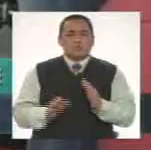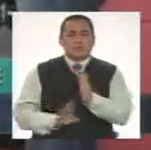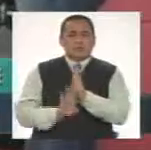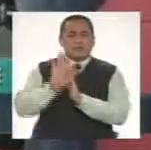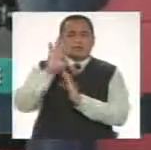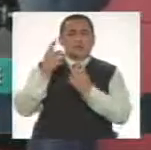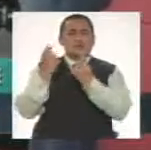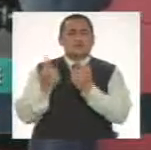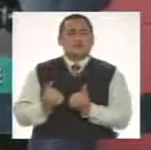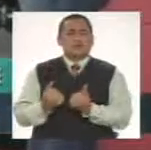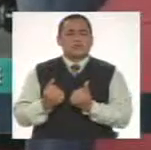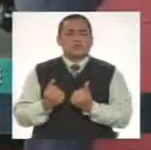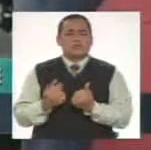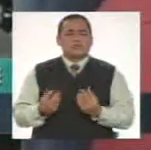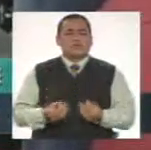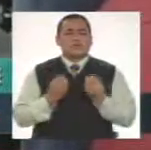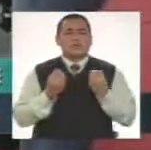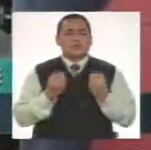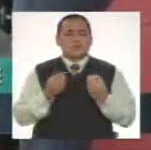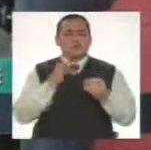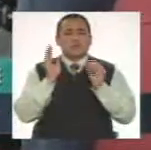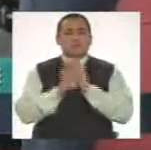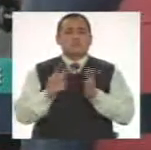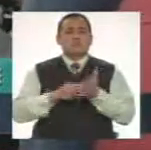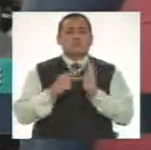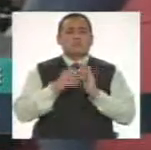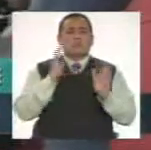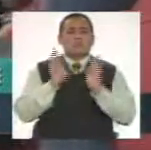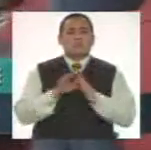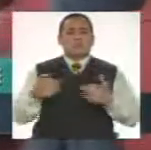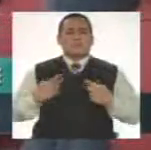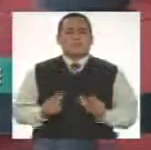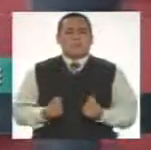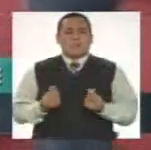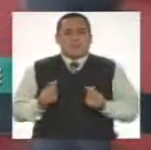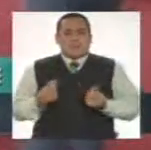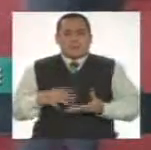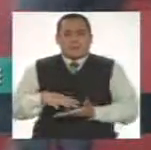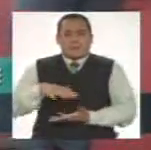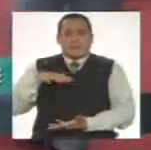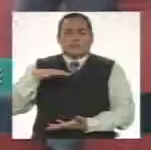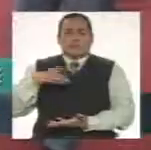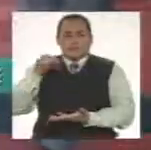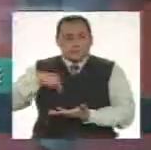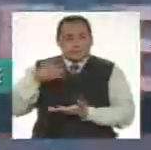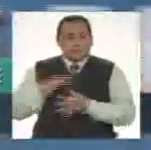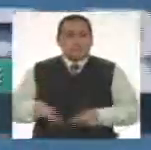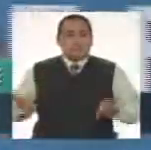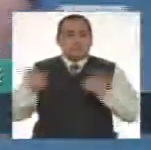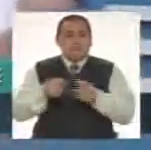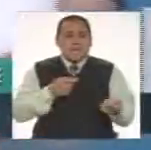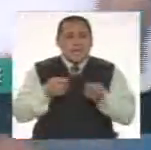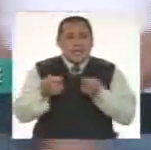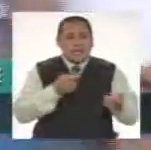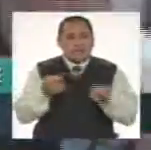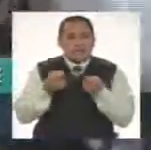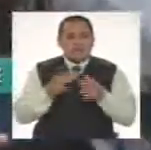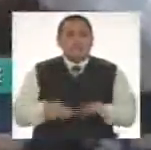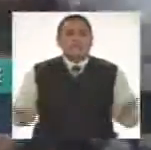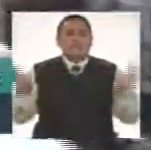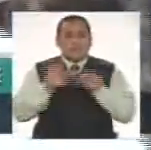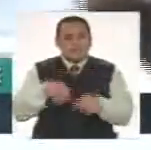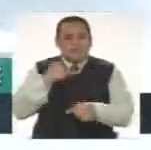crecimiento económico? Porque no basta tener plata si no sabes gestionarla, no sabes